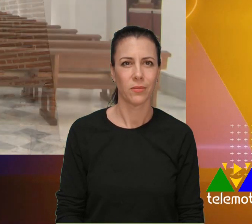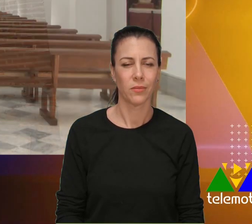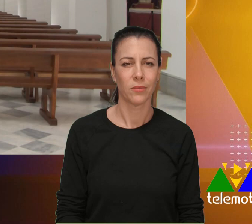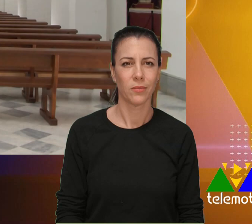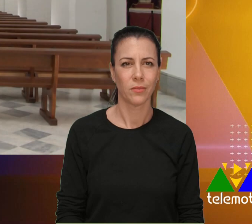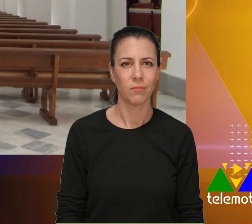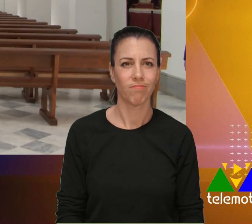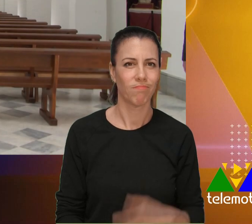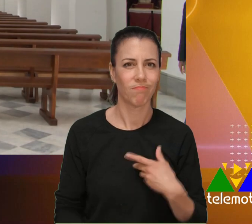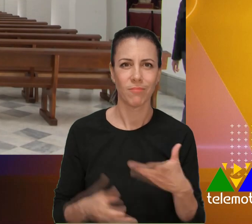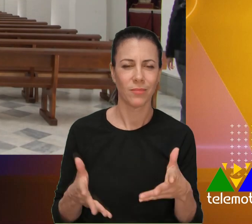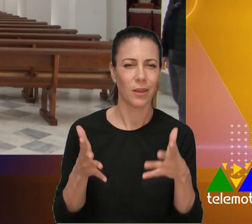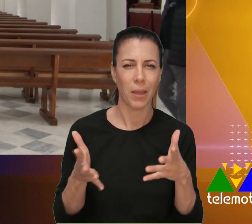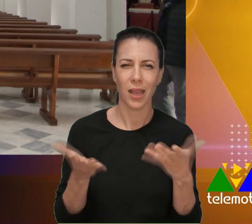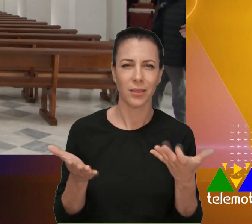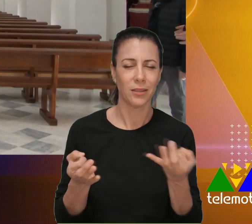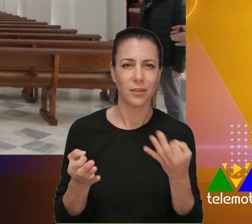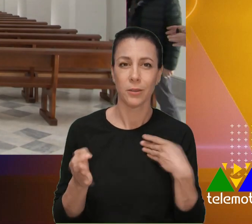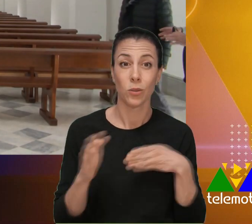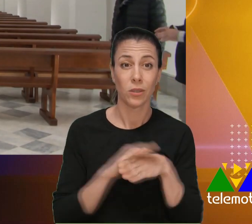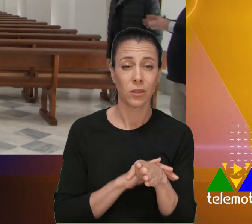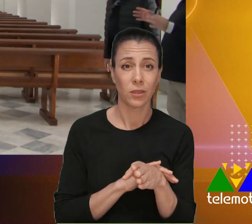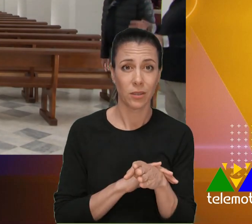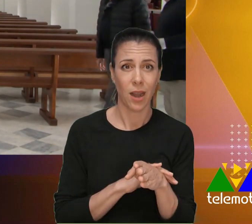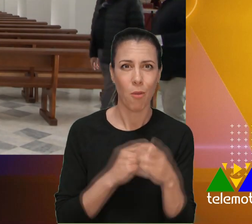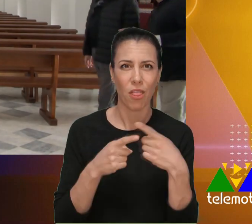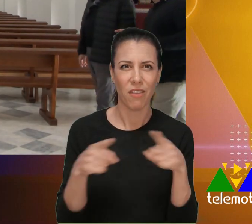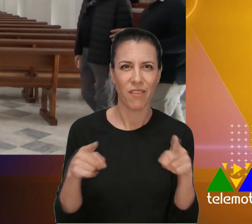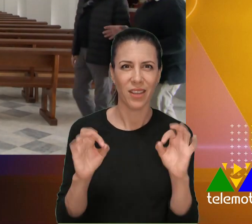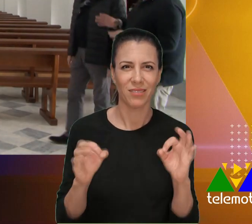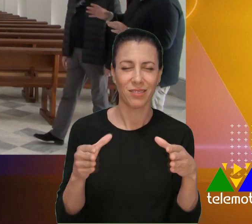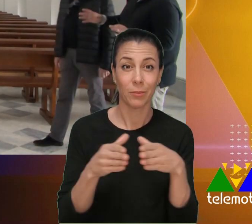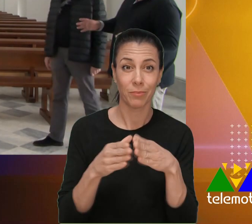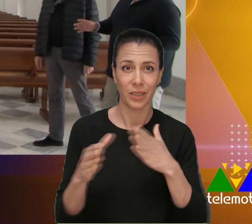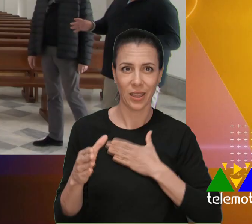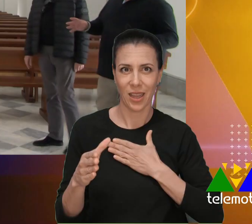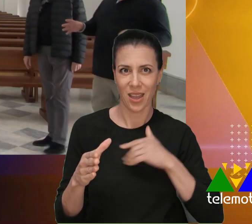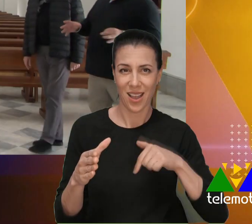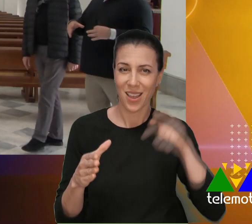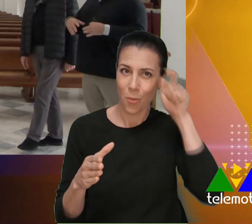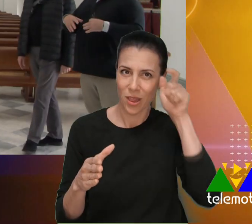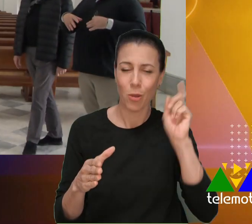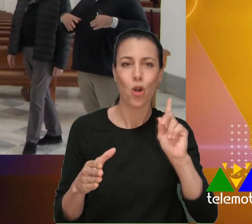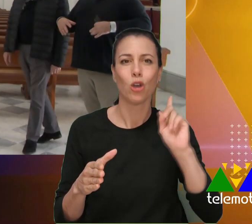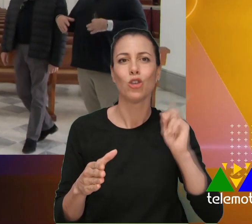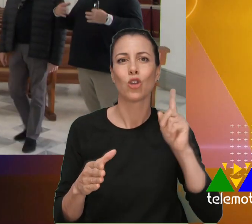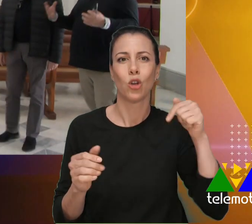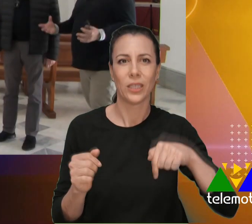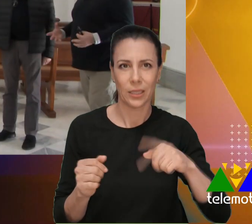Y lo que me encanta a mí, sobre todo cuando entramos a los diferentes templos, ¿no?, de nuestro municipio, ya no solo en este, ¿no?, nada más que